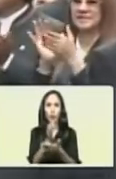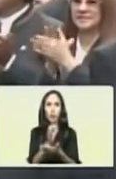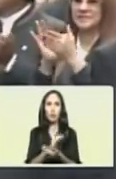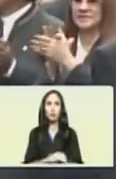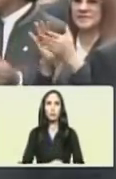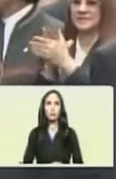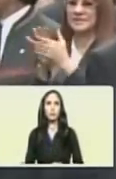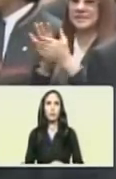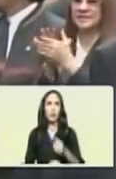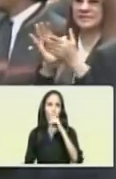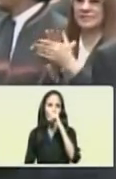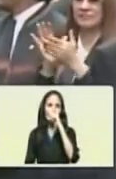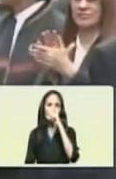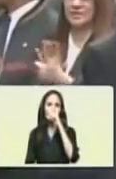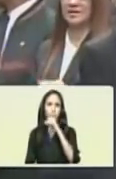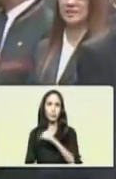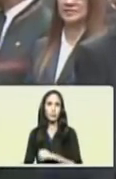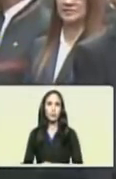verdadera